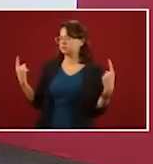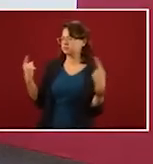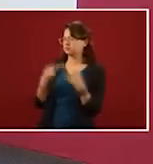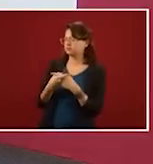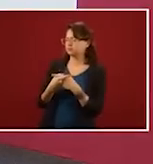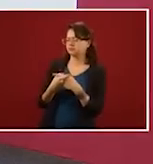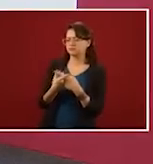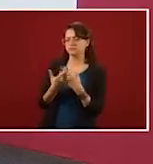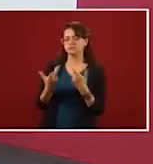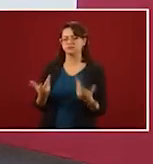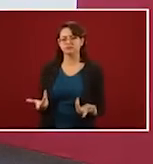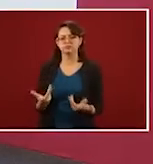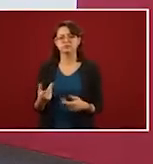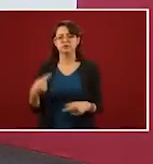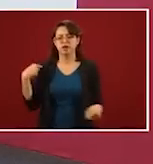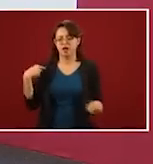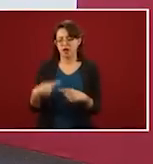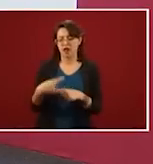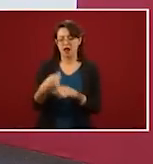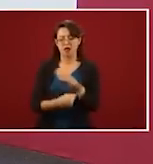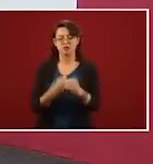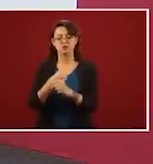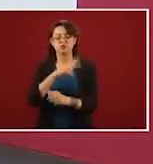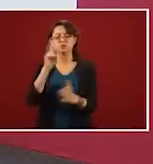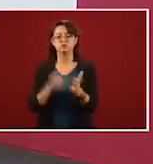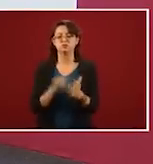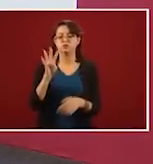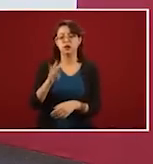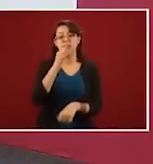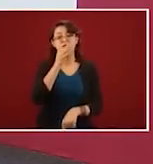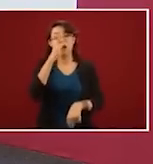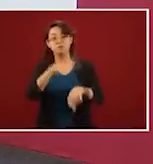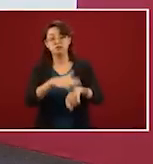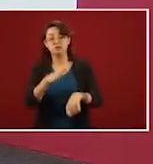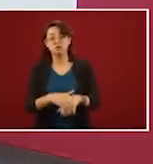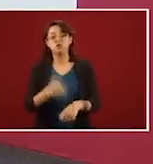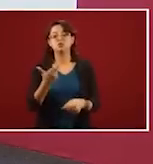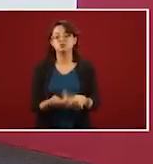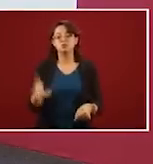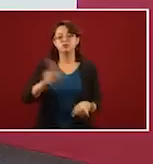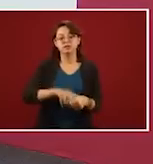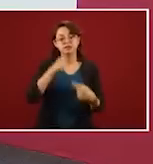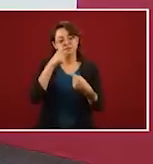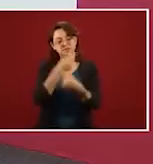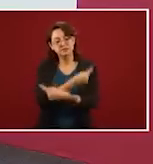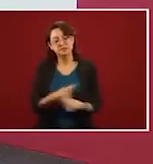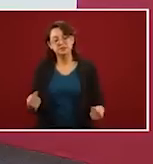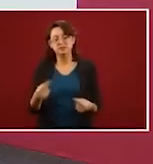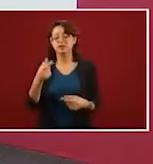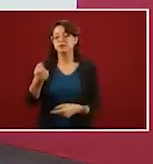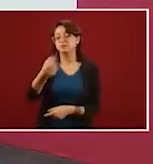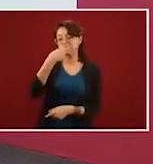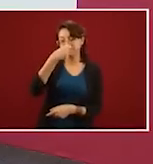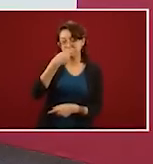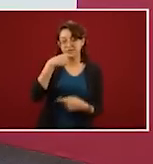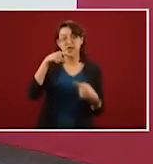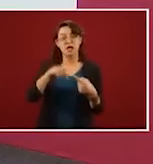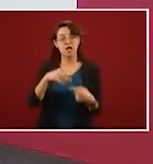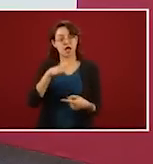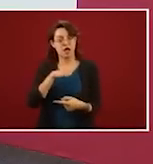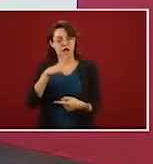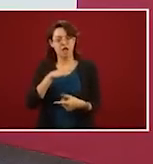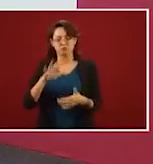A principios de enero de este año se informó al Hospital Infantil de México que los medicamentos oncológicos, incluido vincristina,